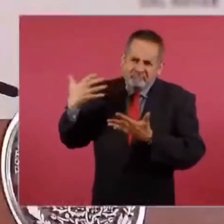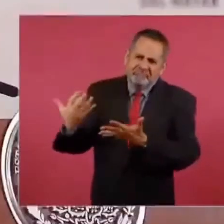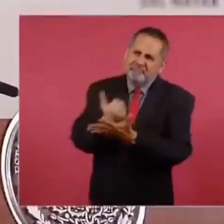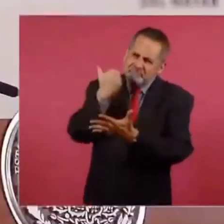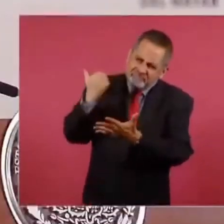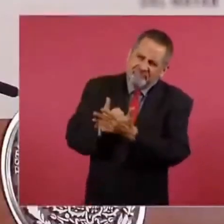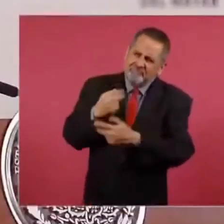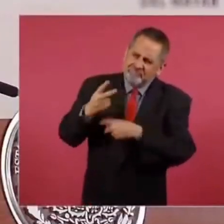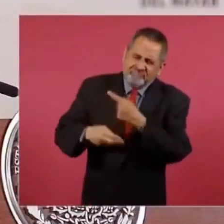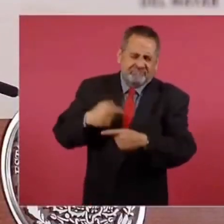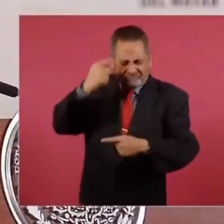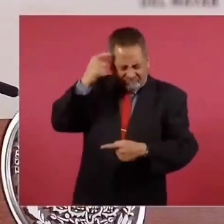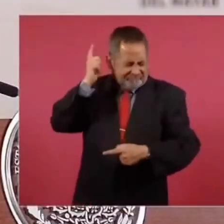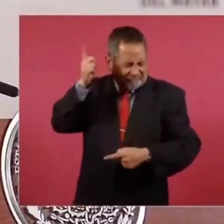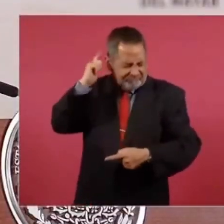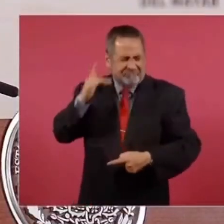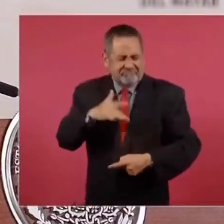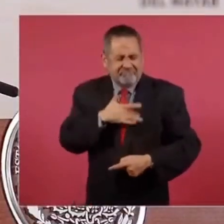la cita.